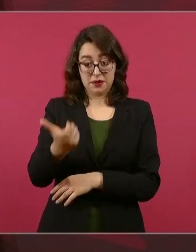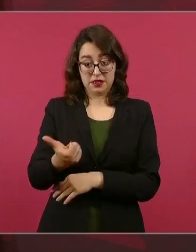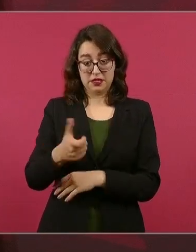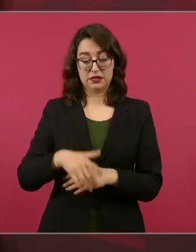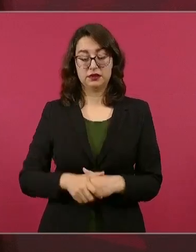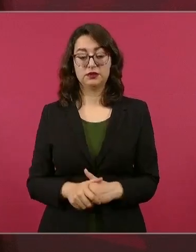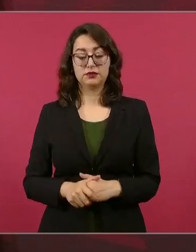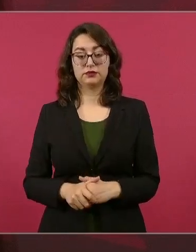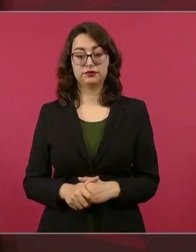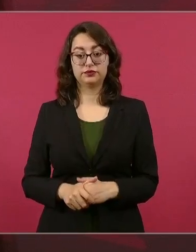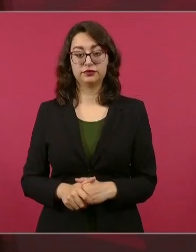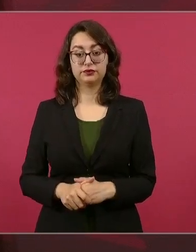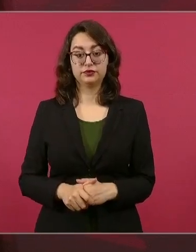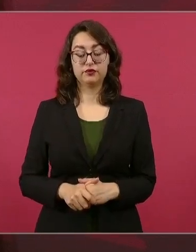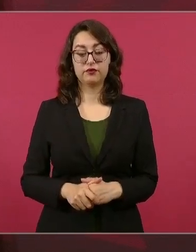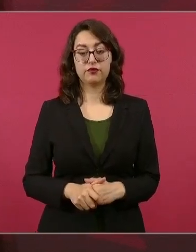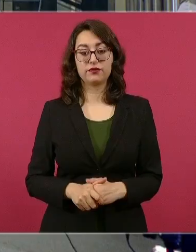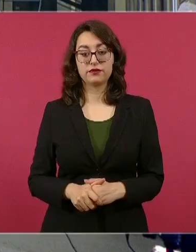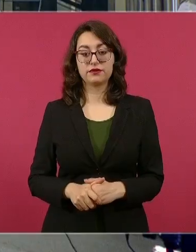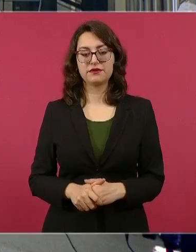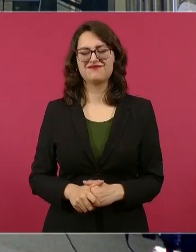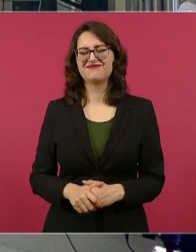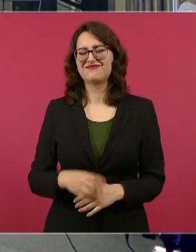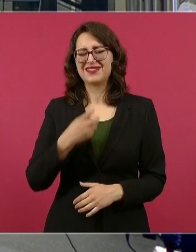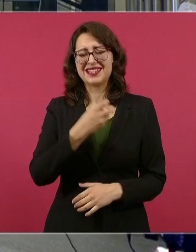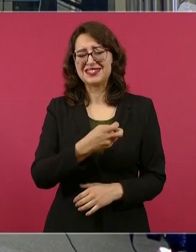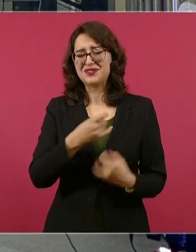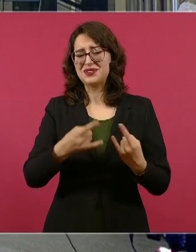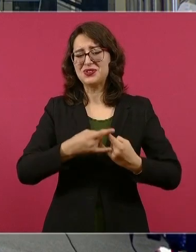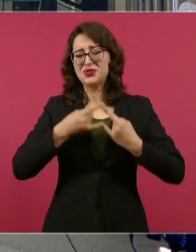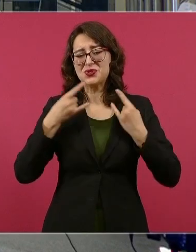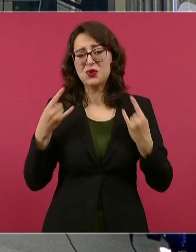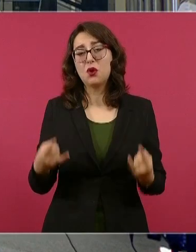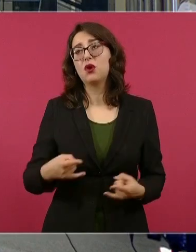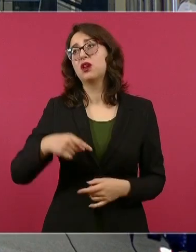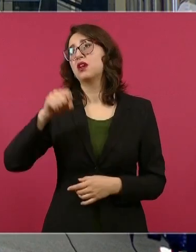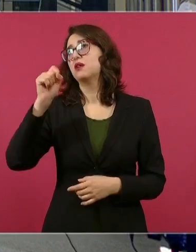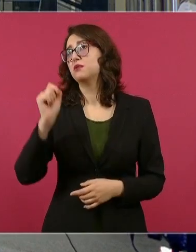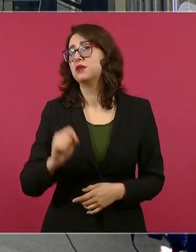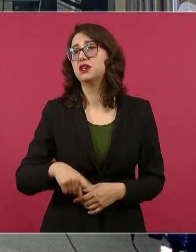Todo esto se ha aclarado una y mil veces, es como